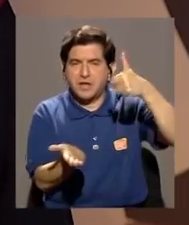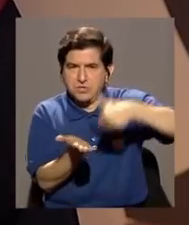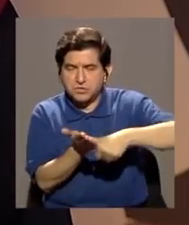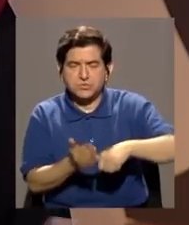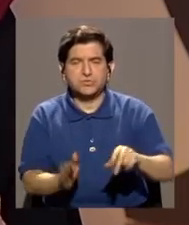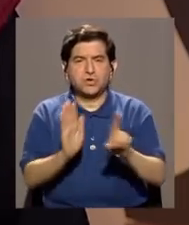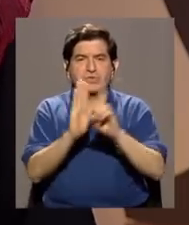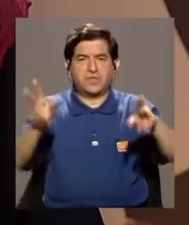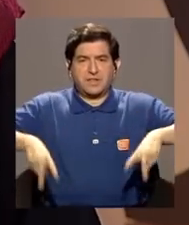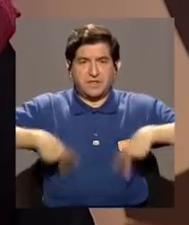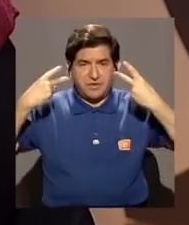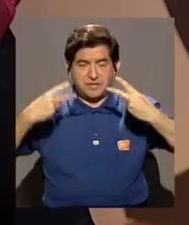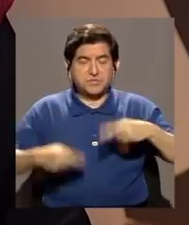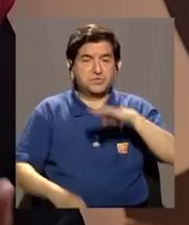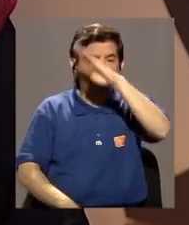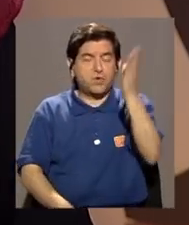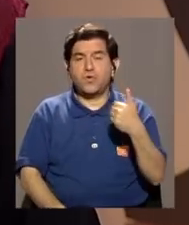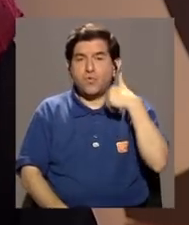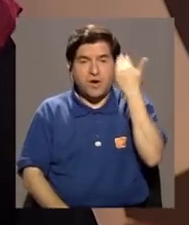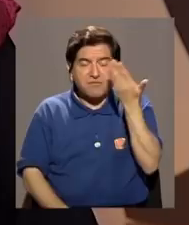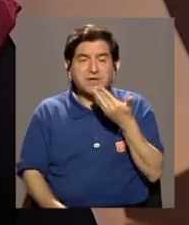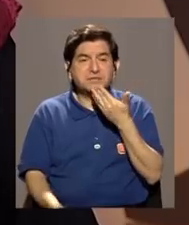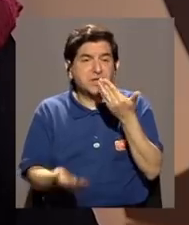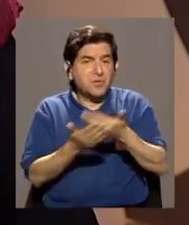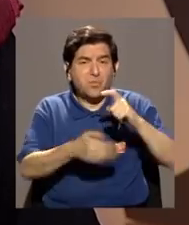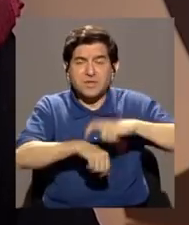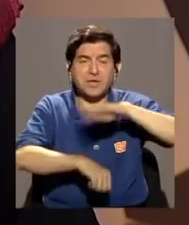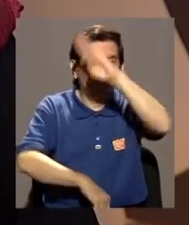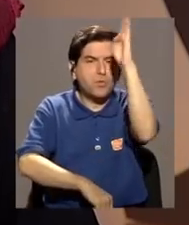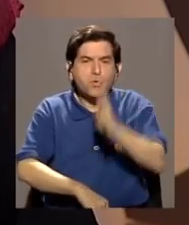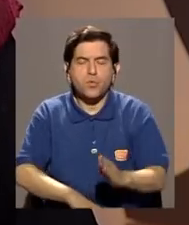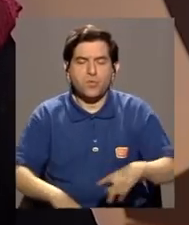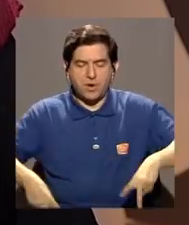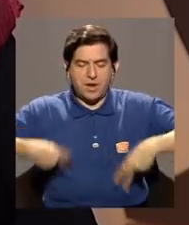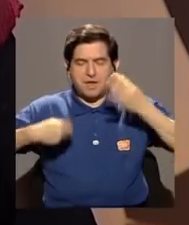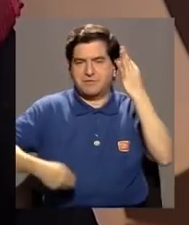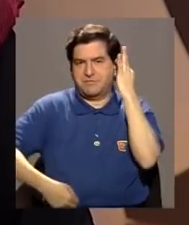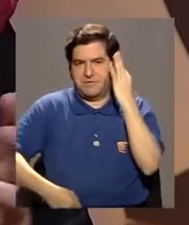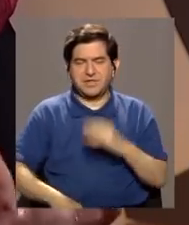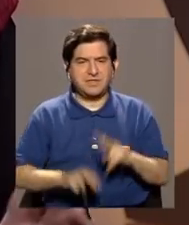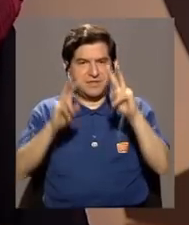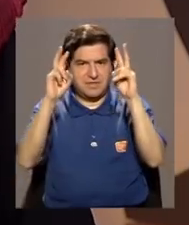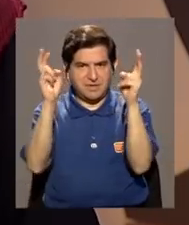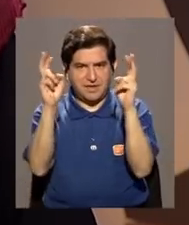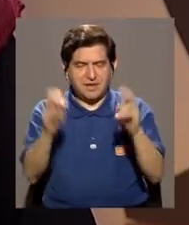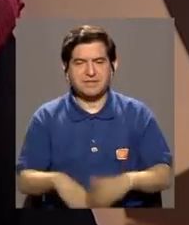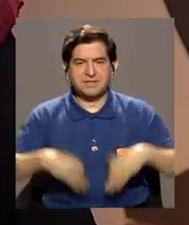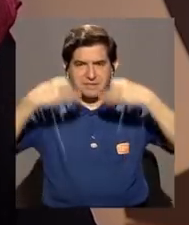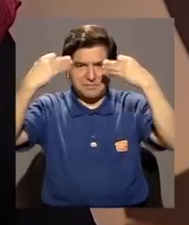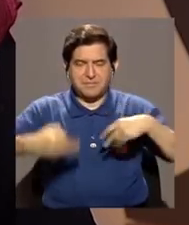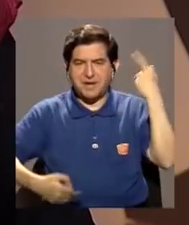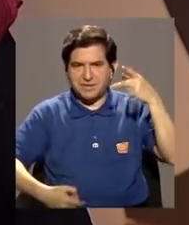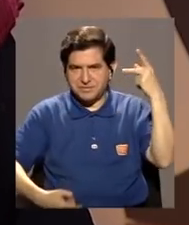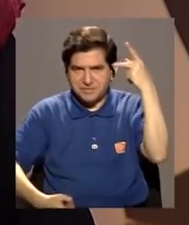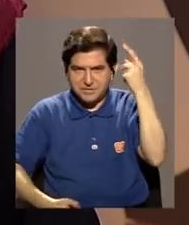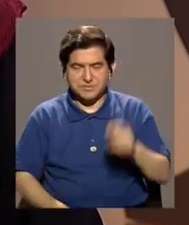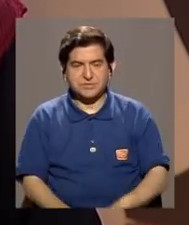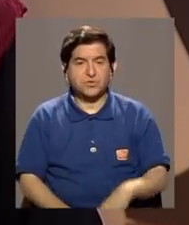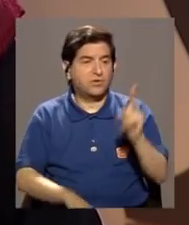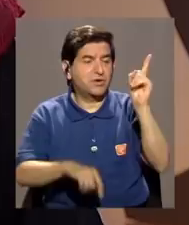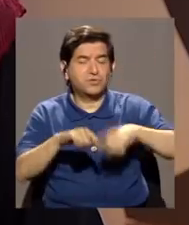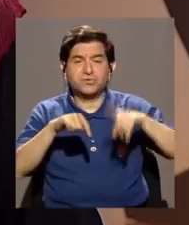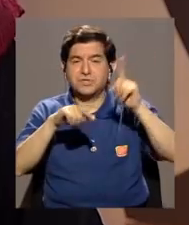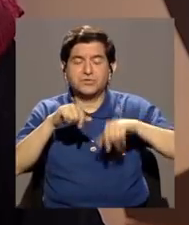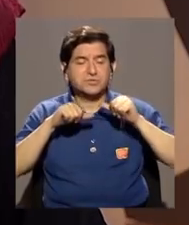al sufragio del derecho a la vida nunca ha sido fácil nunca va a ser un buen momento para la vida de las mujeres en materia de decisiones políticas entonces